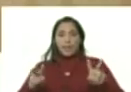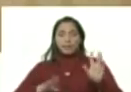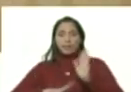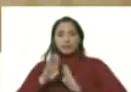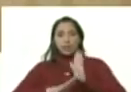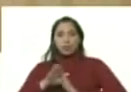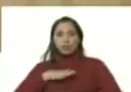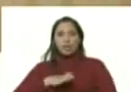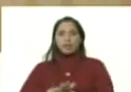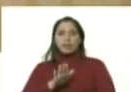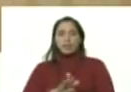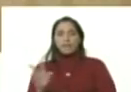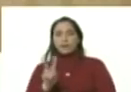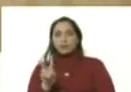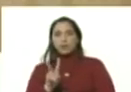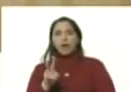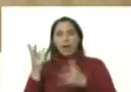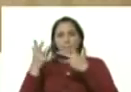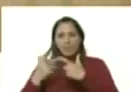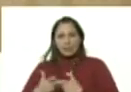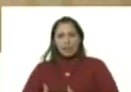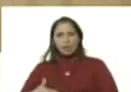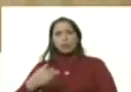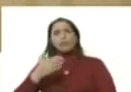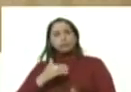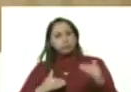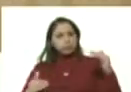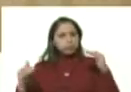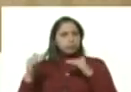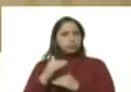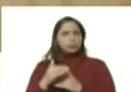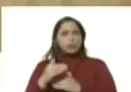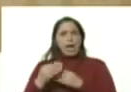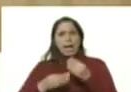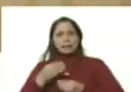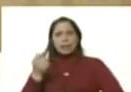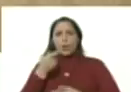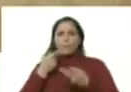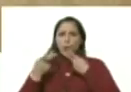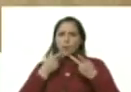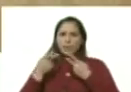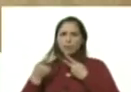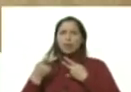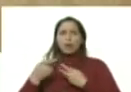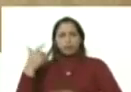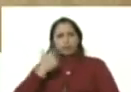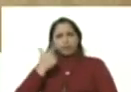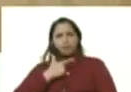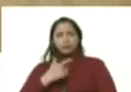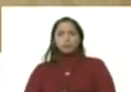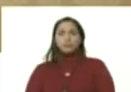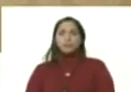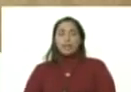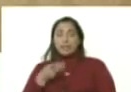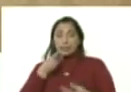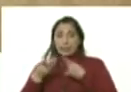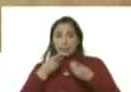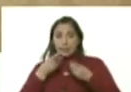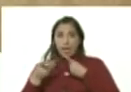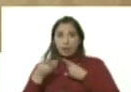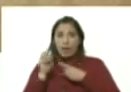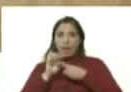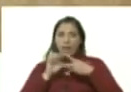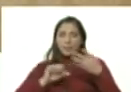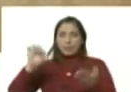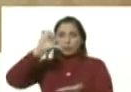de Venezuela. Saber administrarlo con altura, haciendo política con P mayúscula. Y el diálogo es el elemento